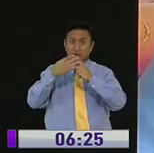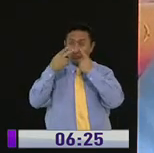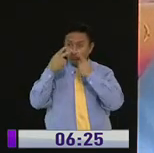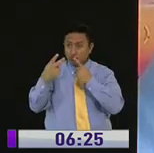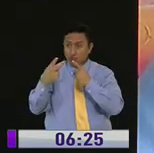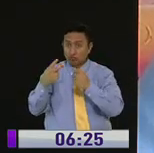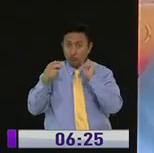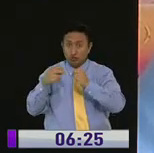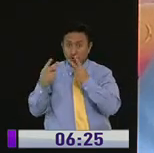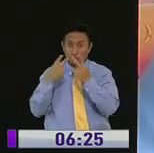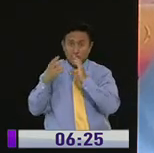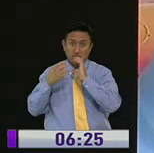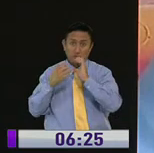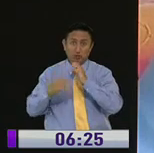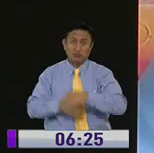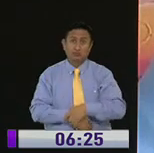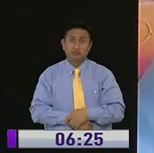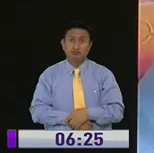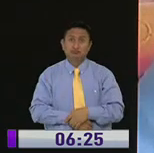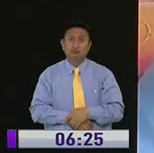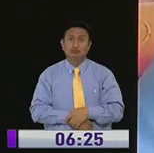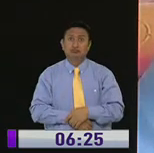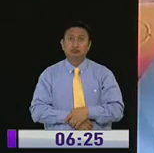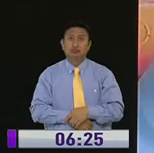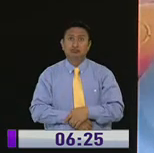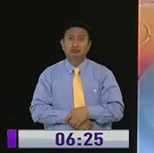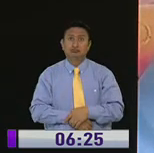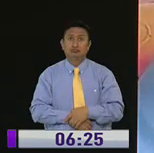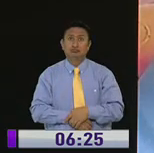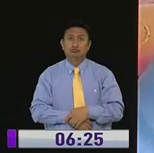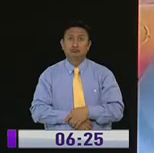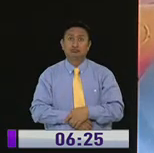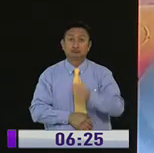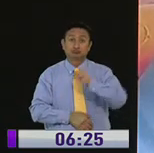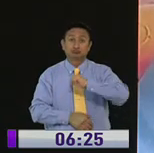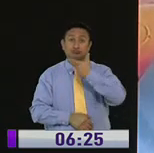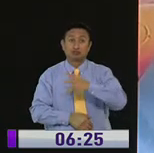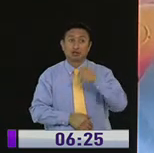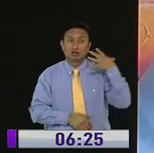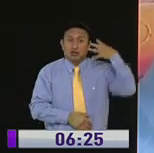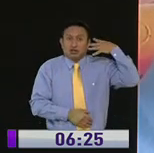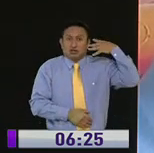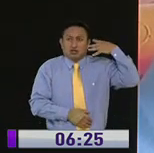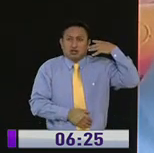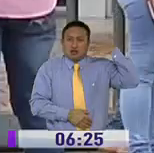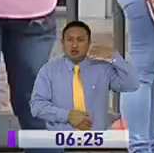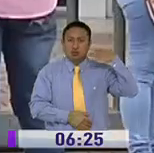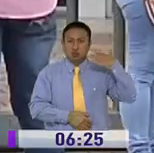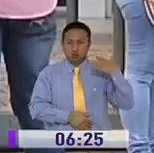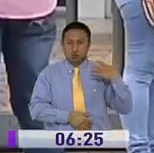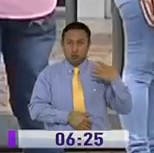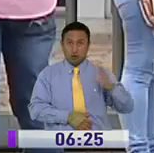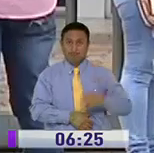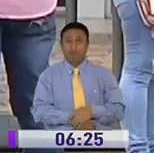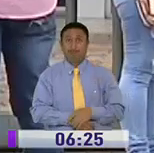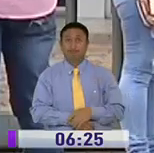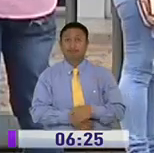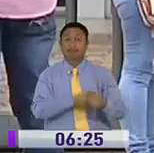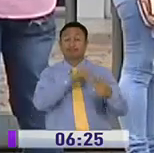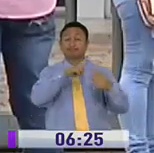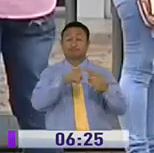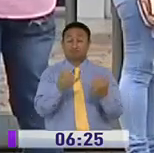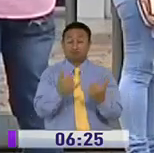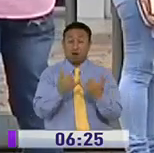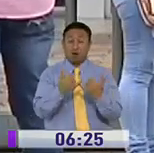donde los privados de libertad pueden conversar con sus familiares y eso bajaría la tensión en las cárceles. Afortunadamente, hasta el momento